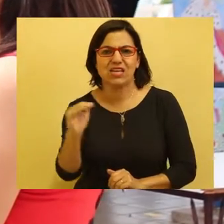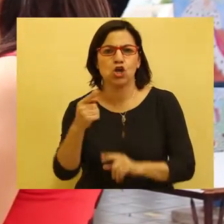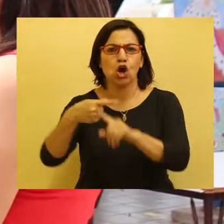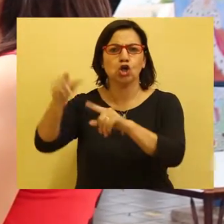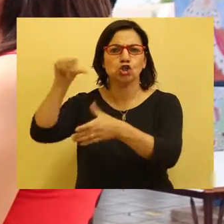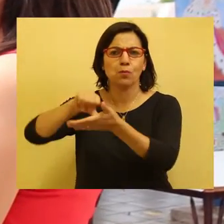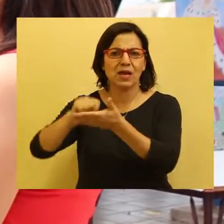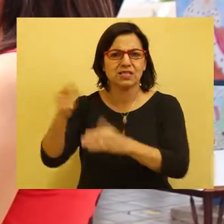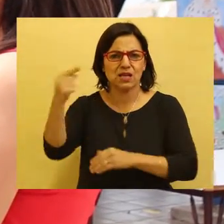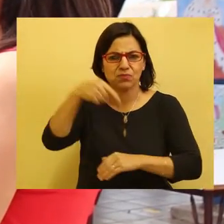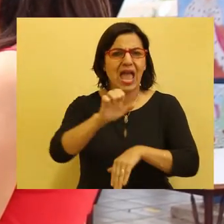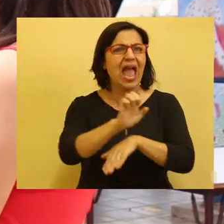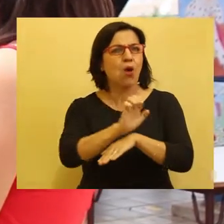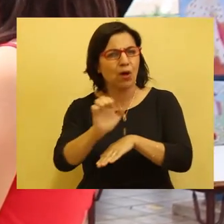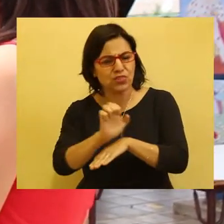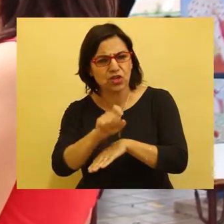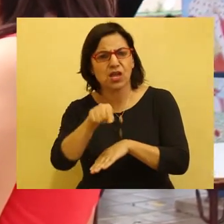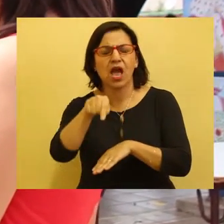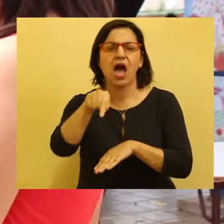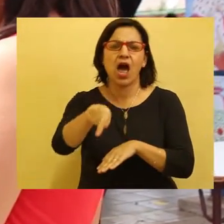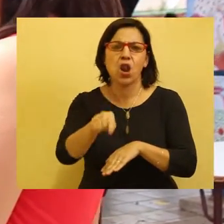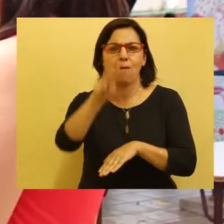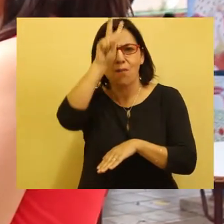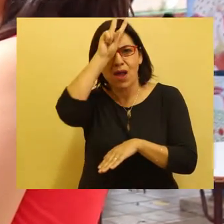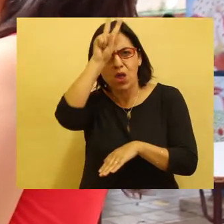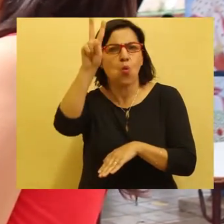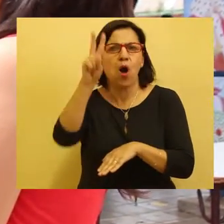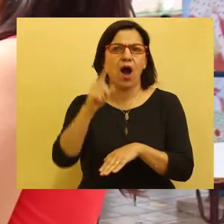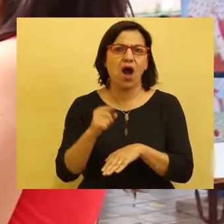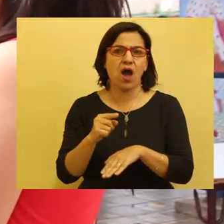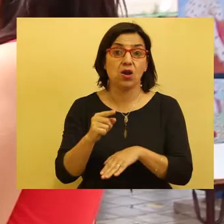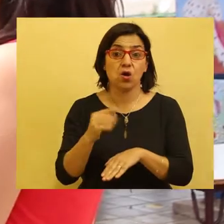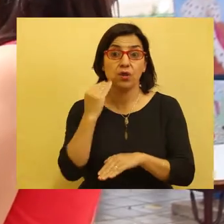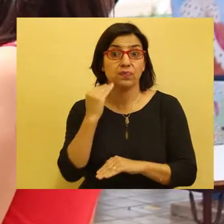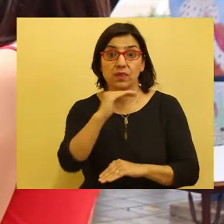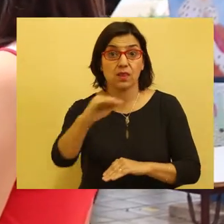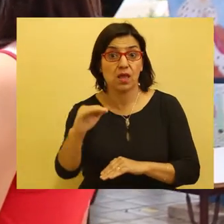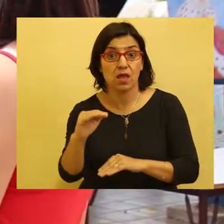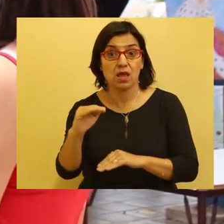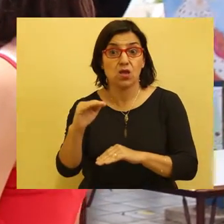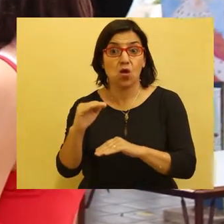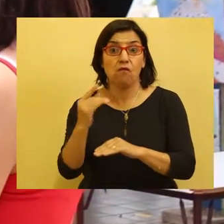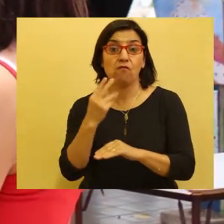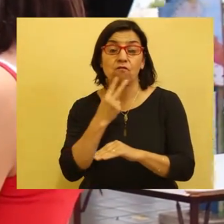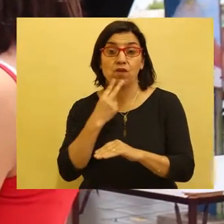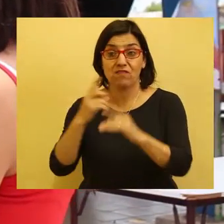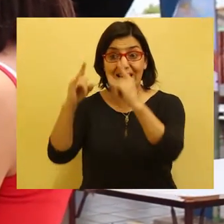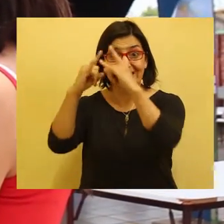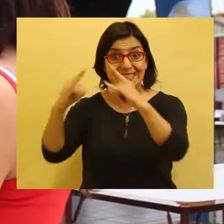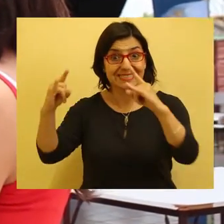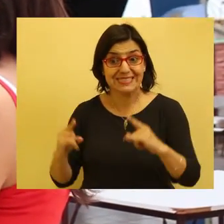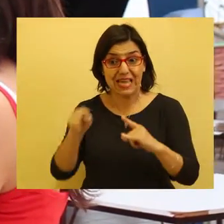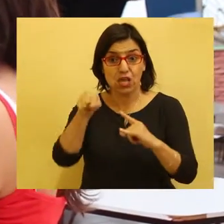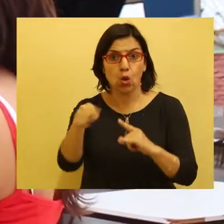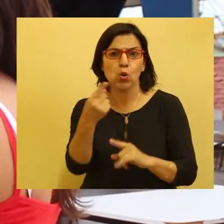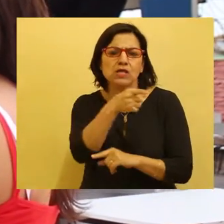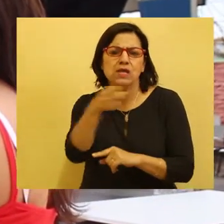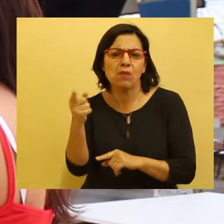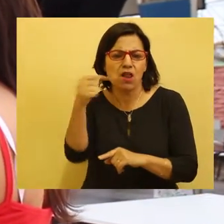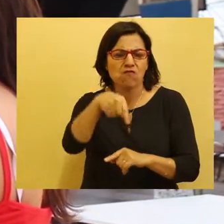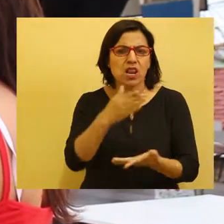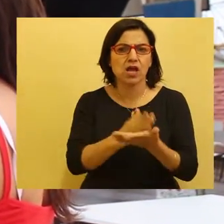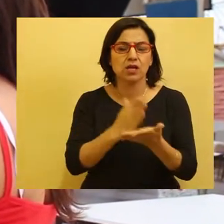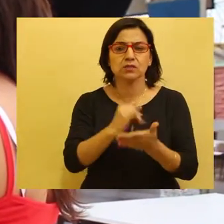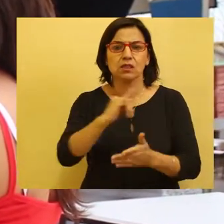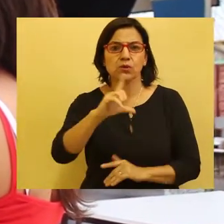hemos tenido niños inmigrantes, ecuatorianos, peruanos, niños que han venido de los circos, que están una semana y se van.